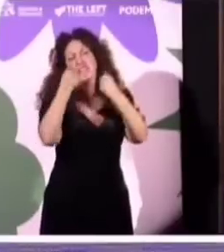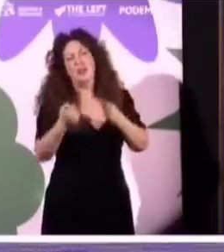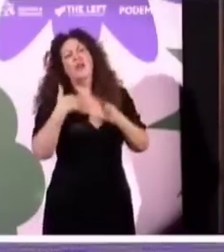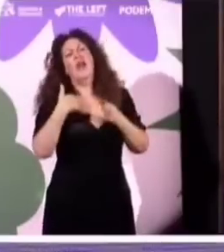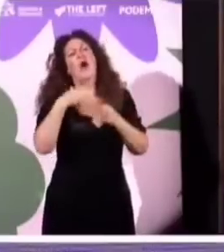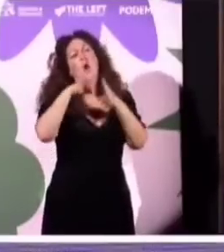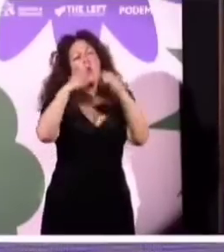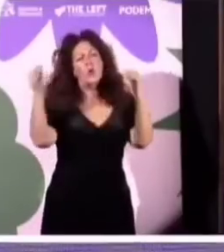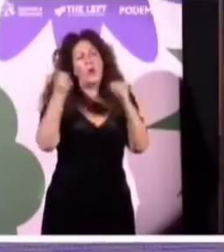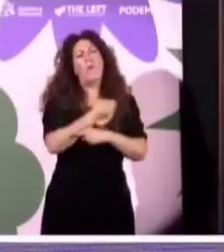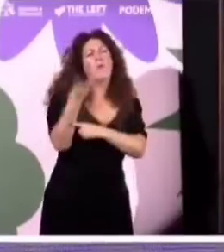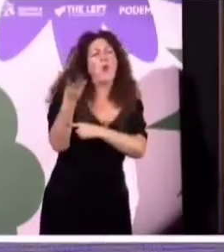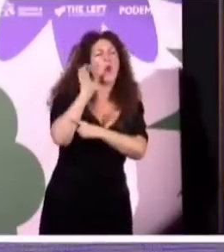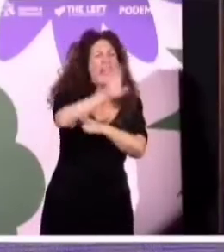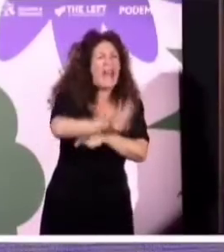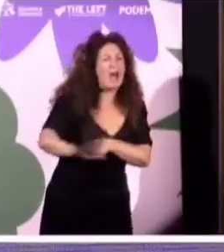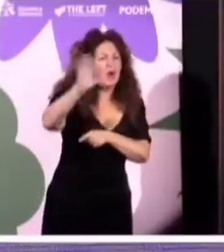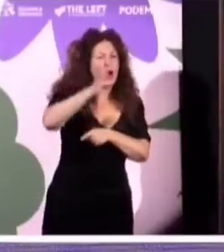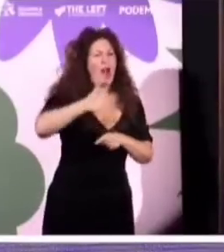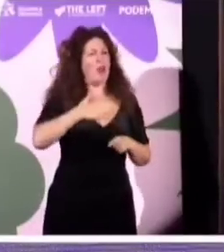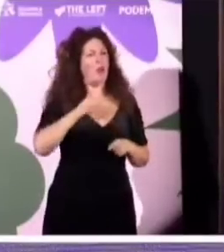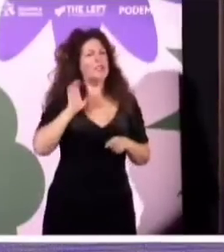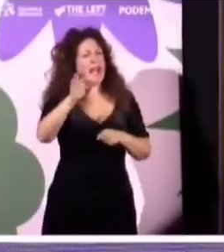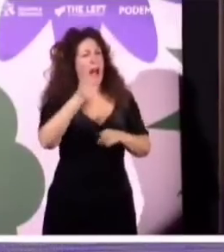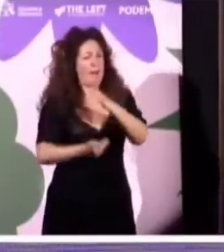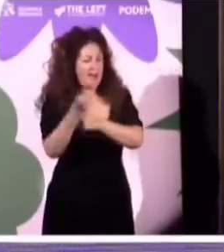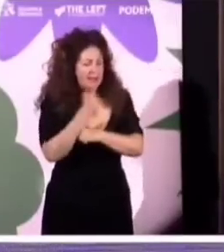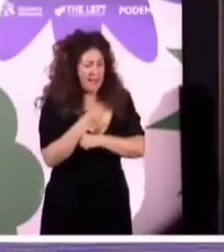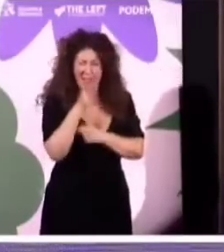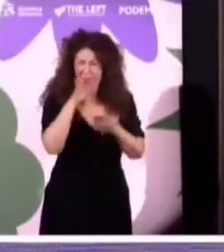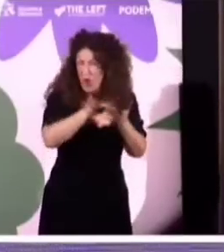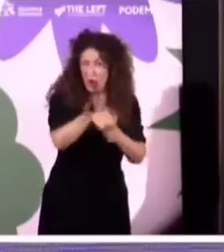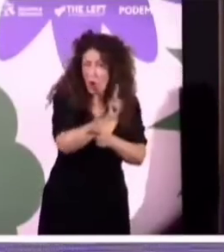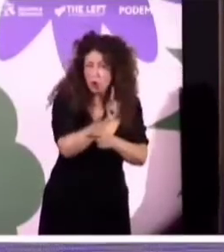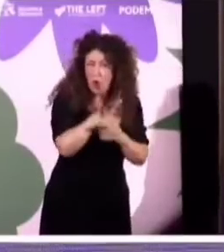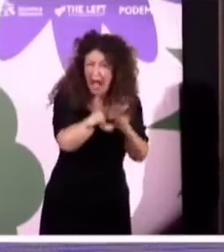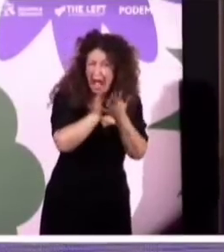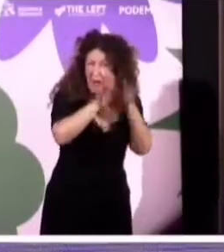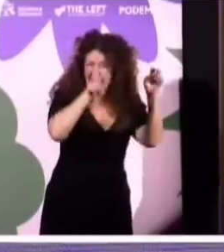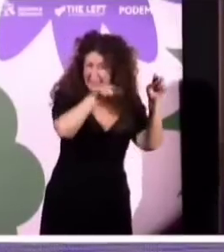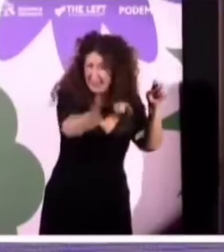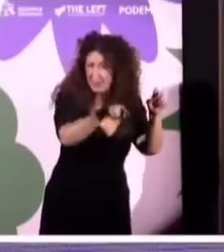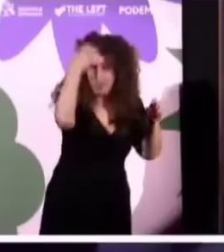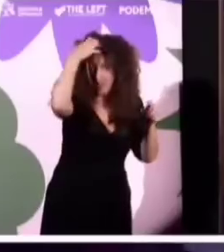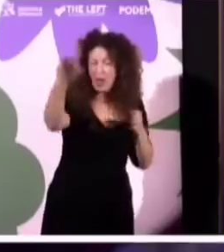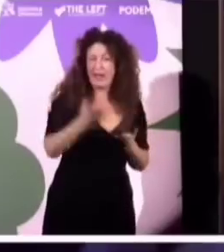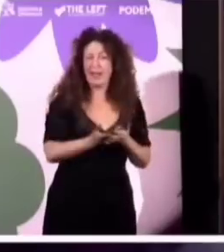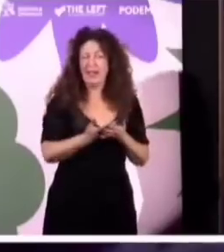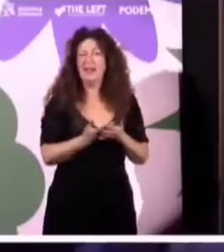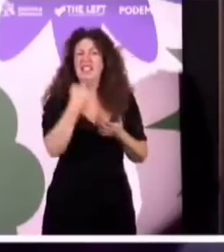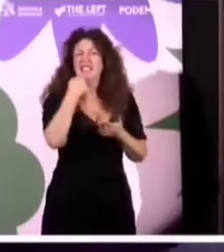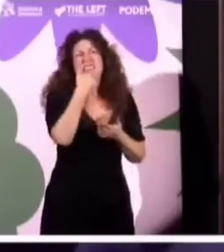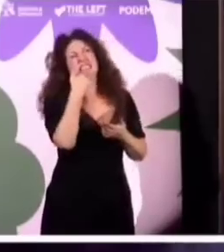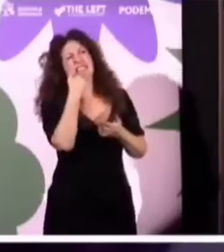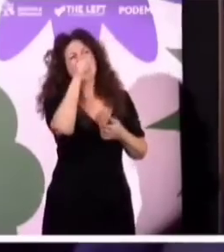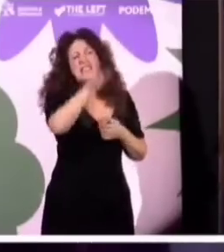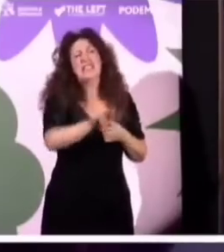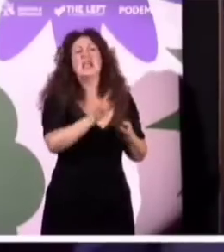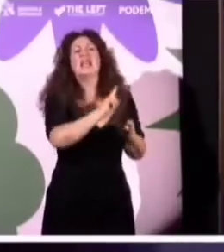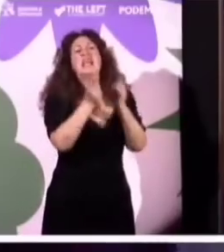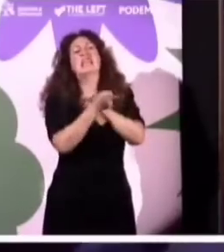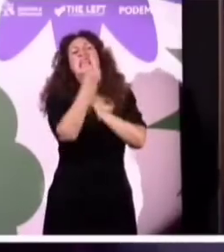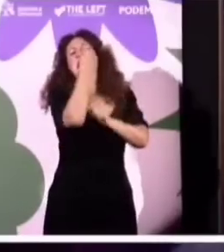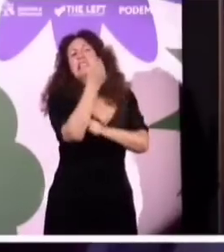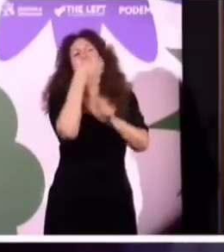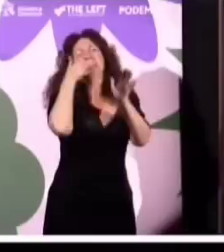plurinacional de nuestra patria? ¿Cómo que no toca hablar de la monarquía si se ha convertido en el